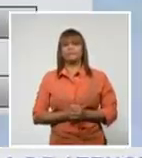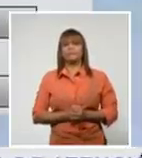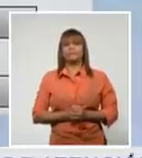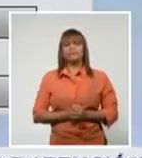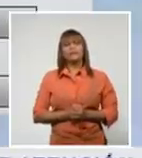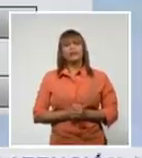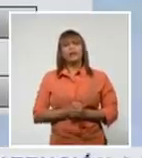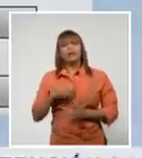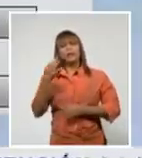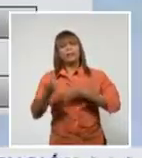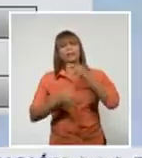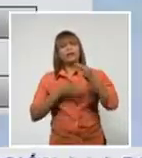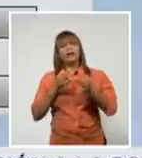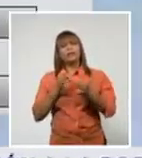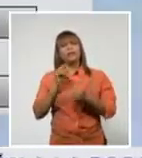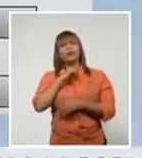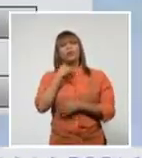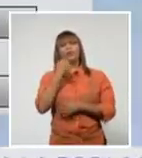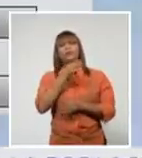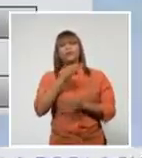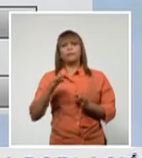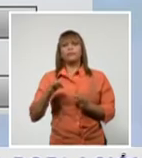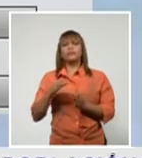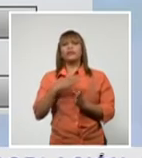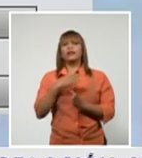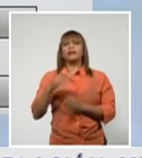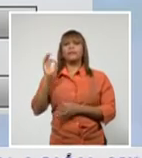yo había dicho, da una letalidad de